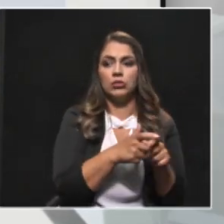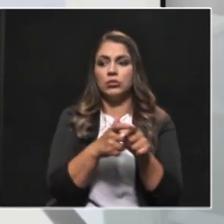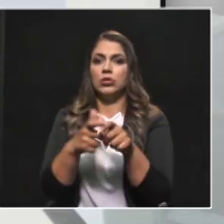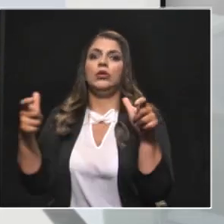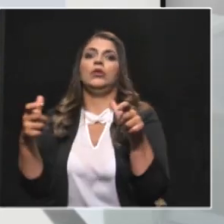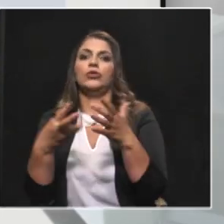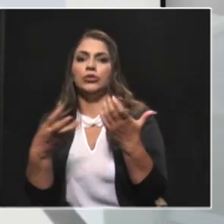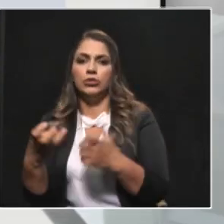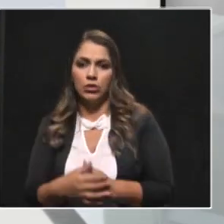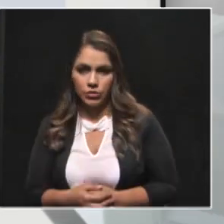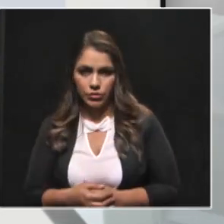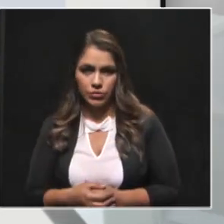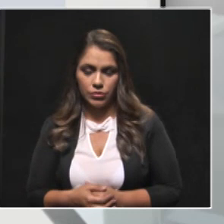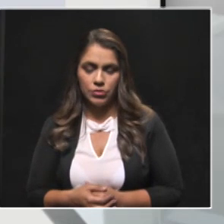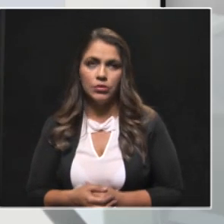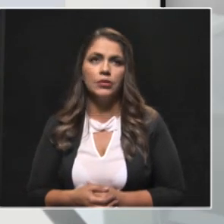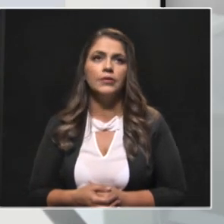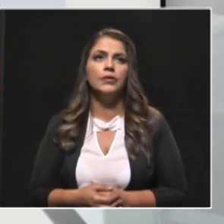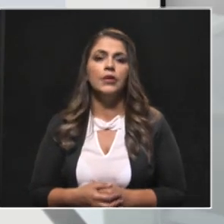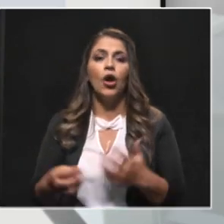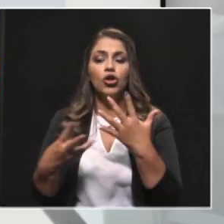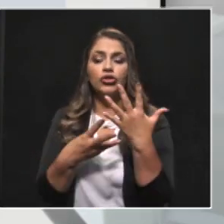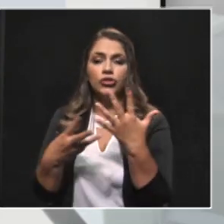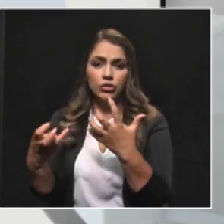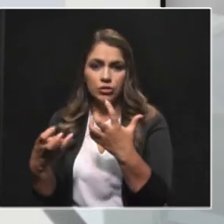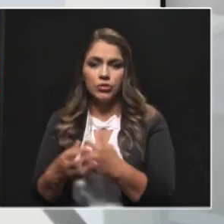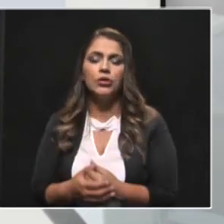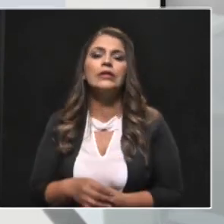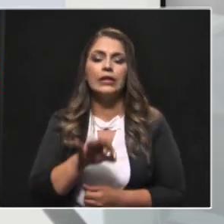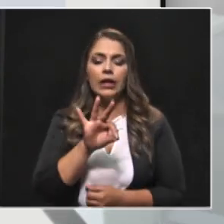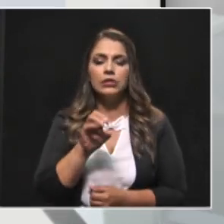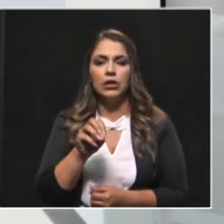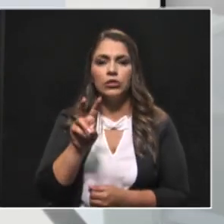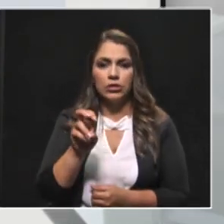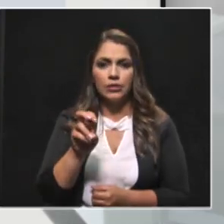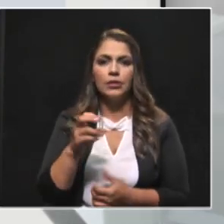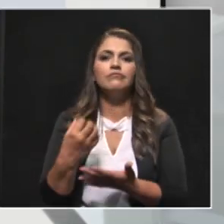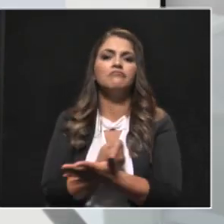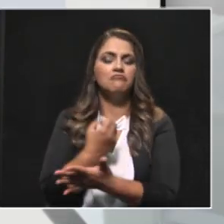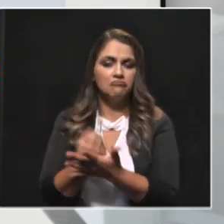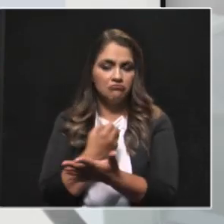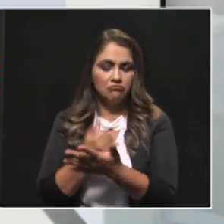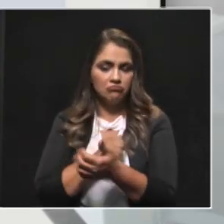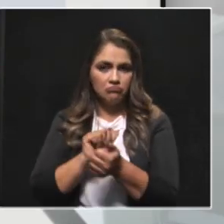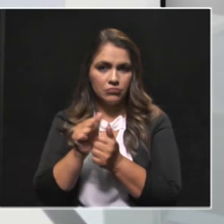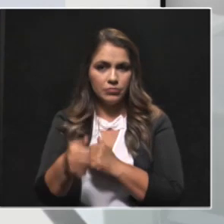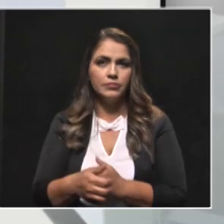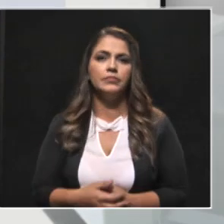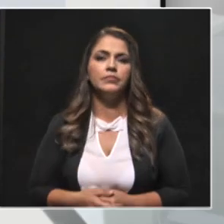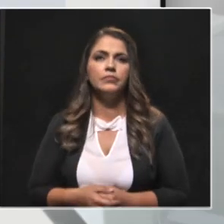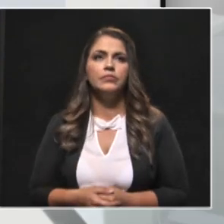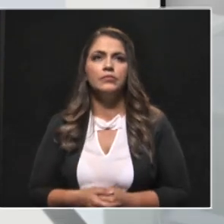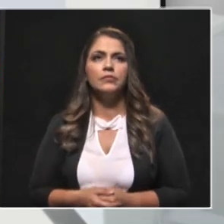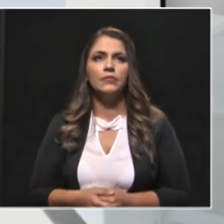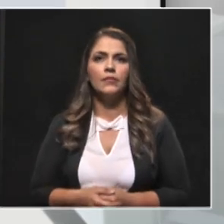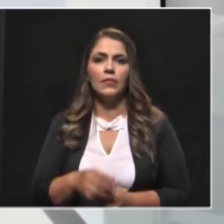800. Cuatro veces más. De esos 800, 307 presentaron las firmas y de esos 307,